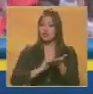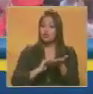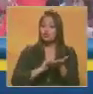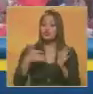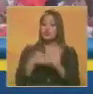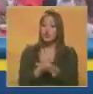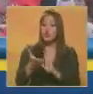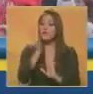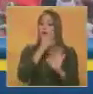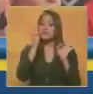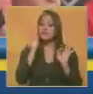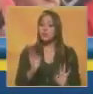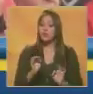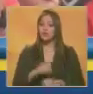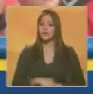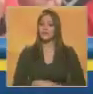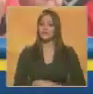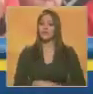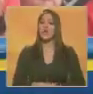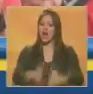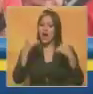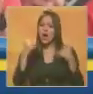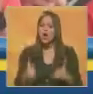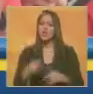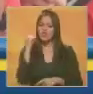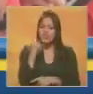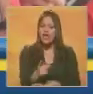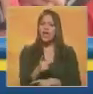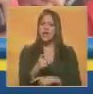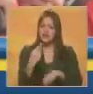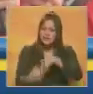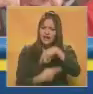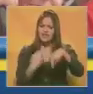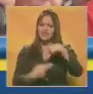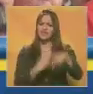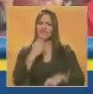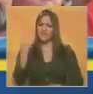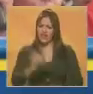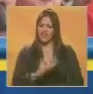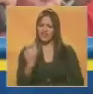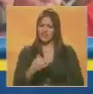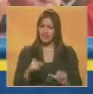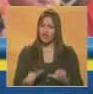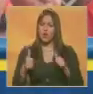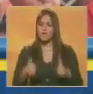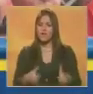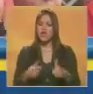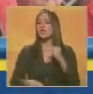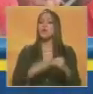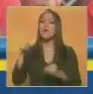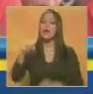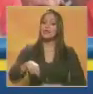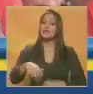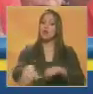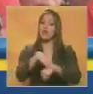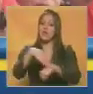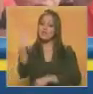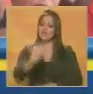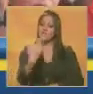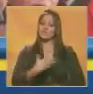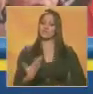al tema de la inseguridad oye de nuevo del momento porque la revolución verdaderamente comienza a gobernar otro estado